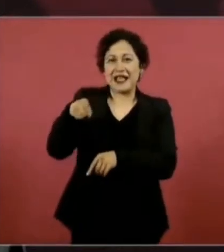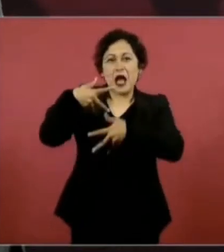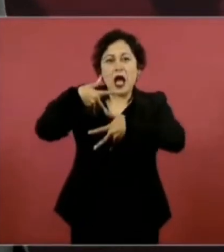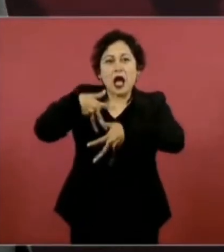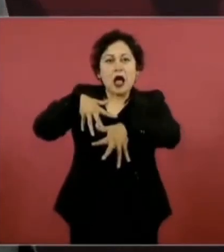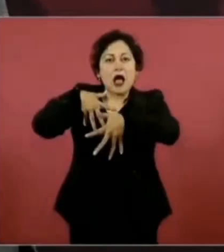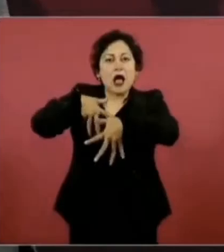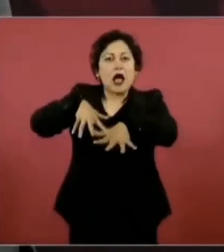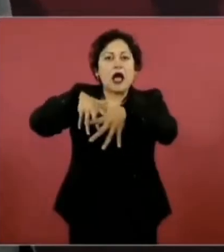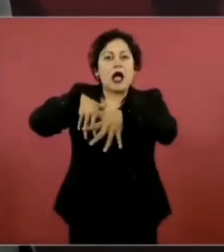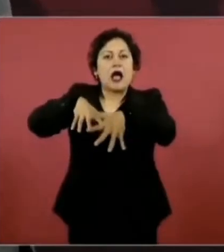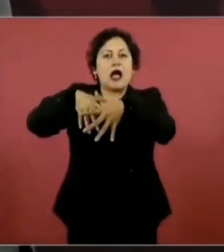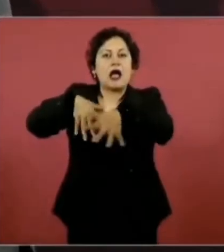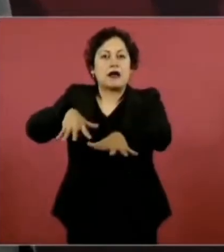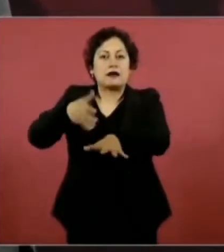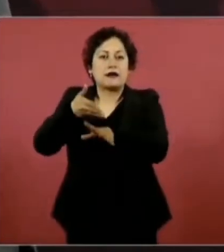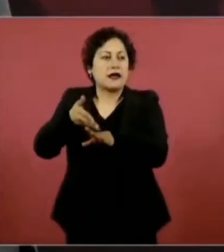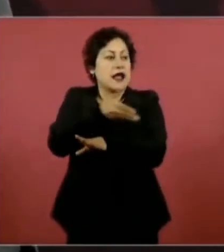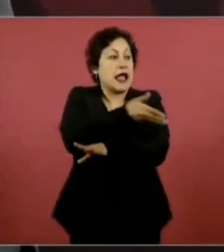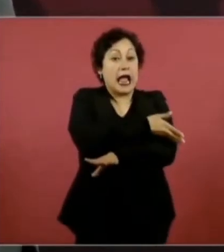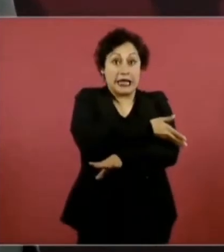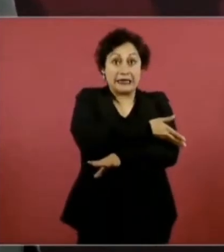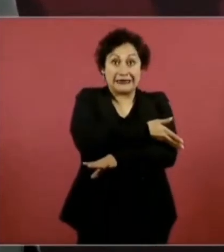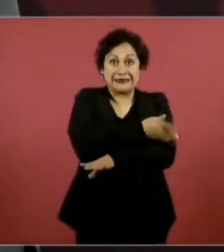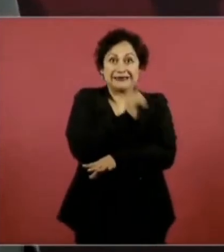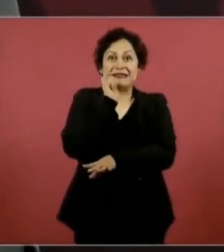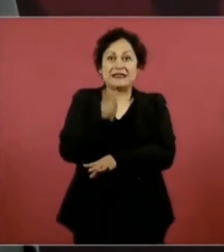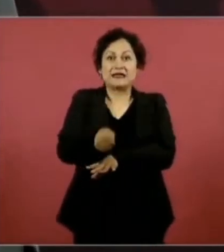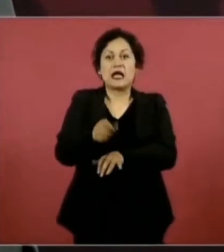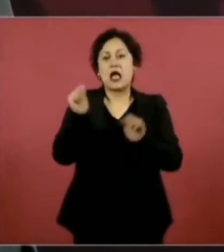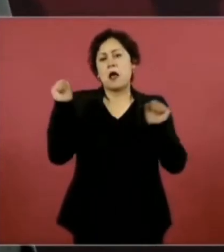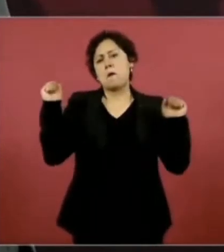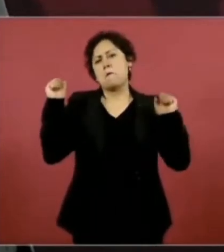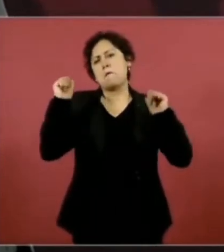Después de llenar el Zócalo, ya